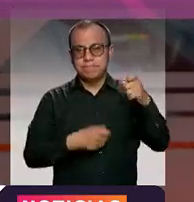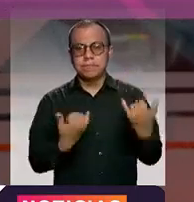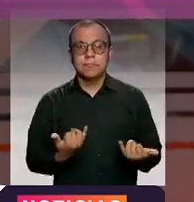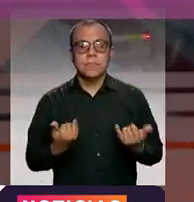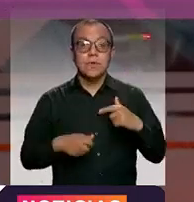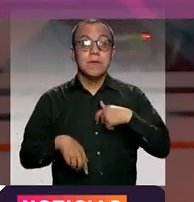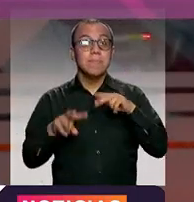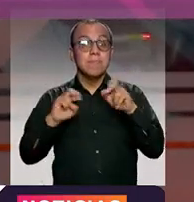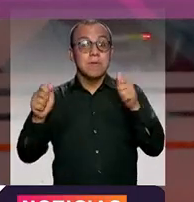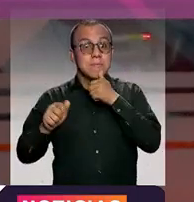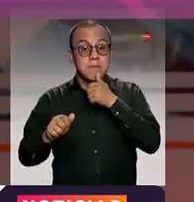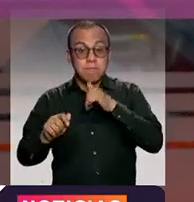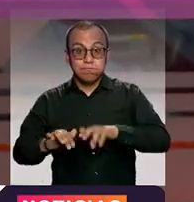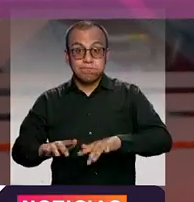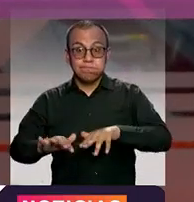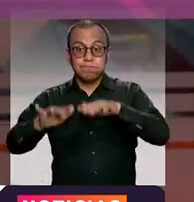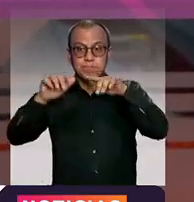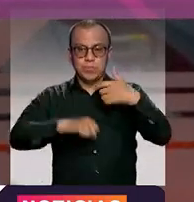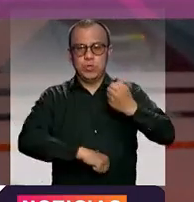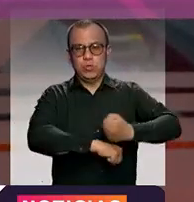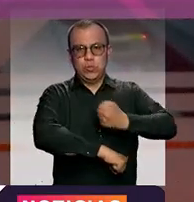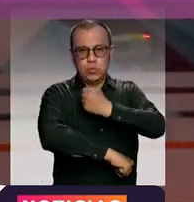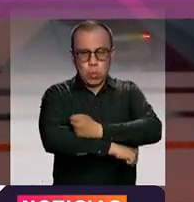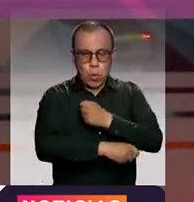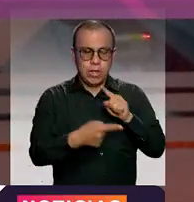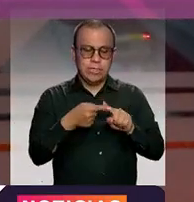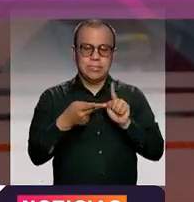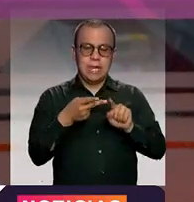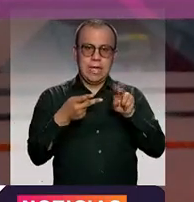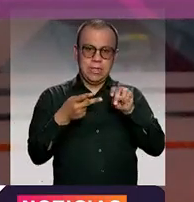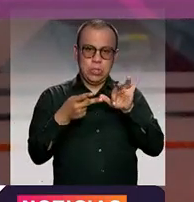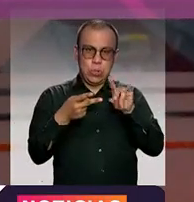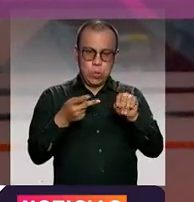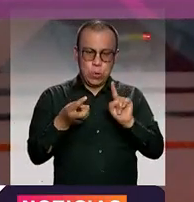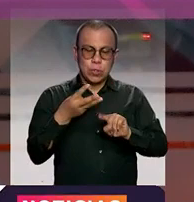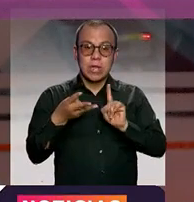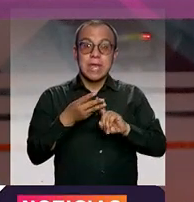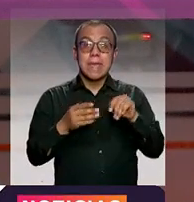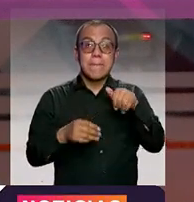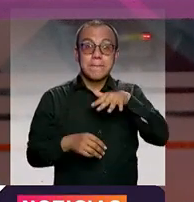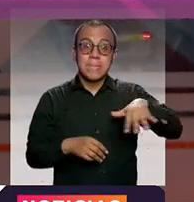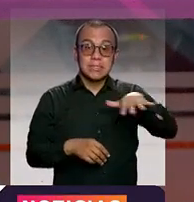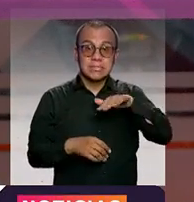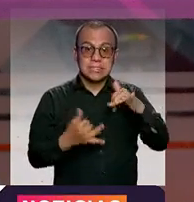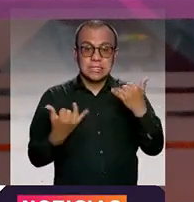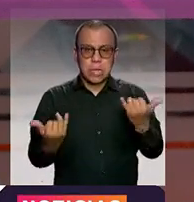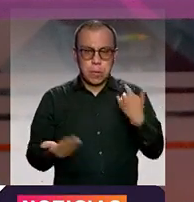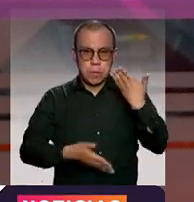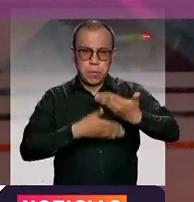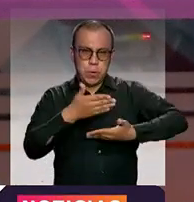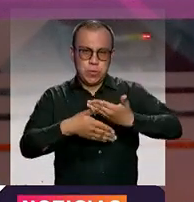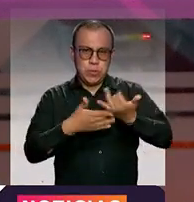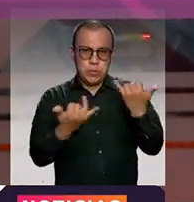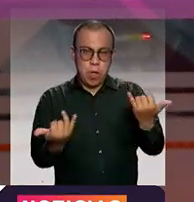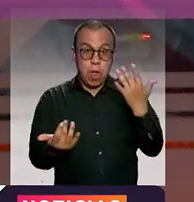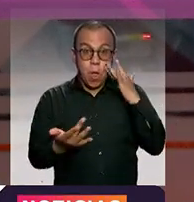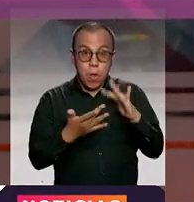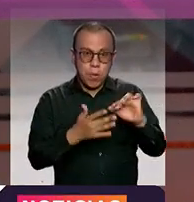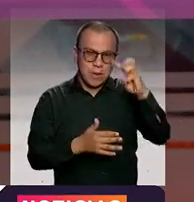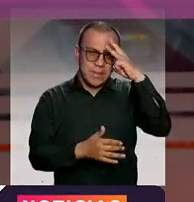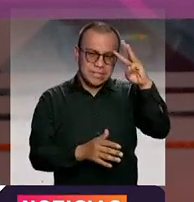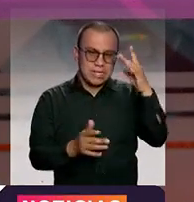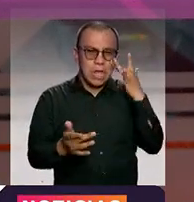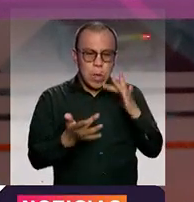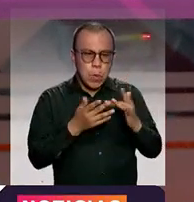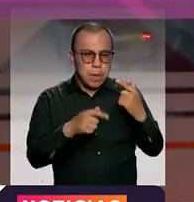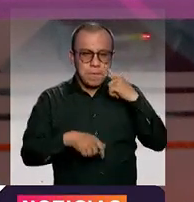evitar inundaciones en los municipios de Soacha, San Antonio del Tequendama y Mesitas del Colegio, en el EMGESA y la Corporación Autónoma